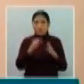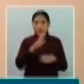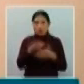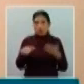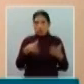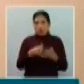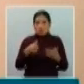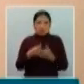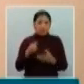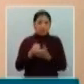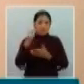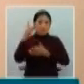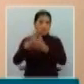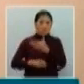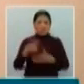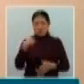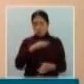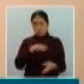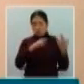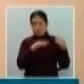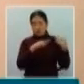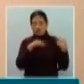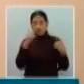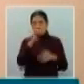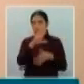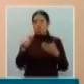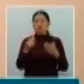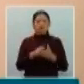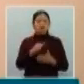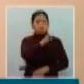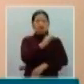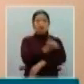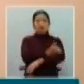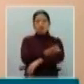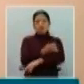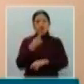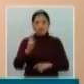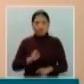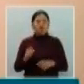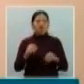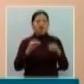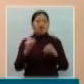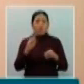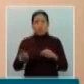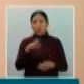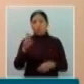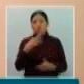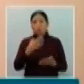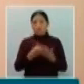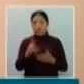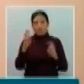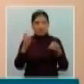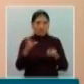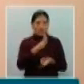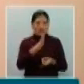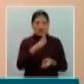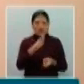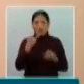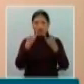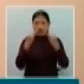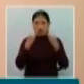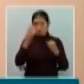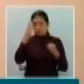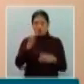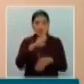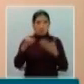en septiembre para que las autoridades pertinentes pues hagan el uso de esta información, principalmente de lo